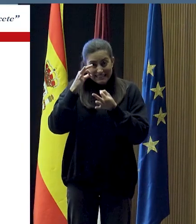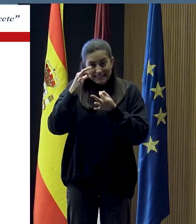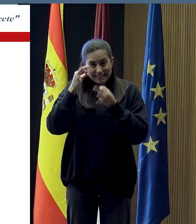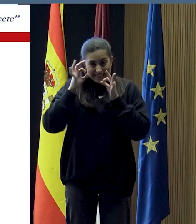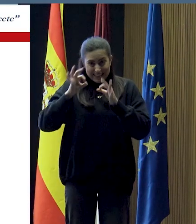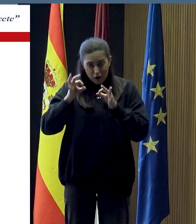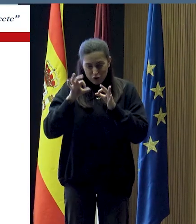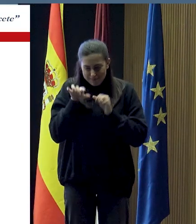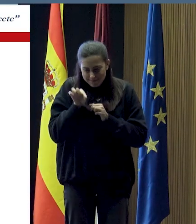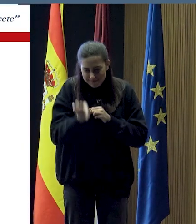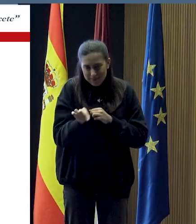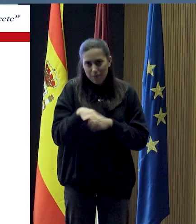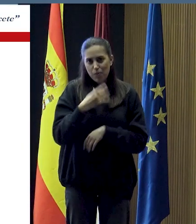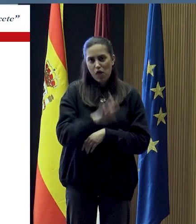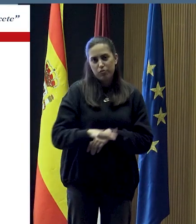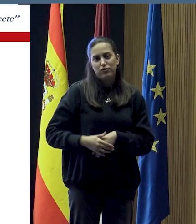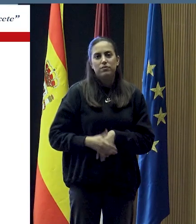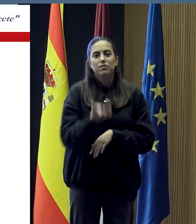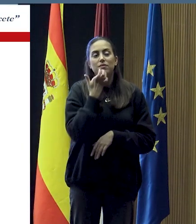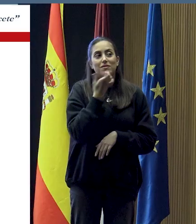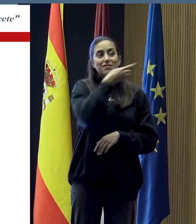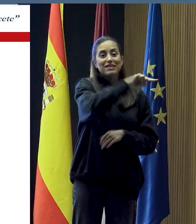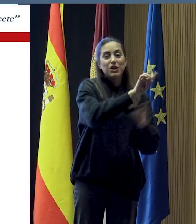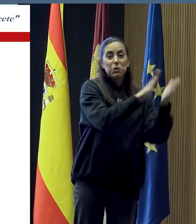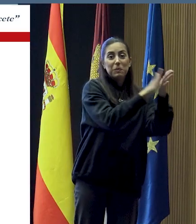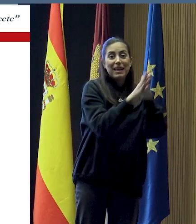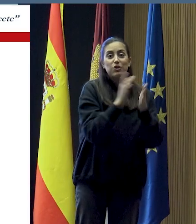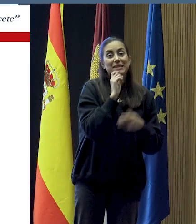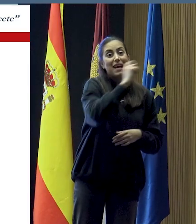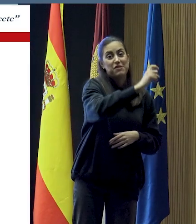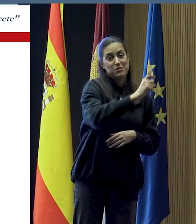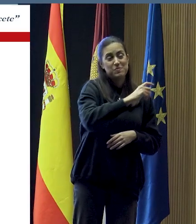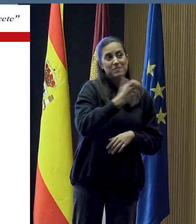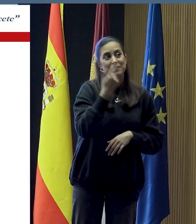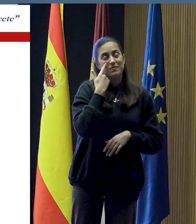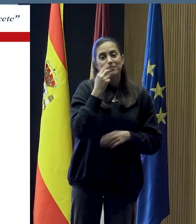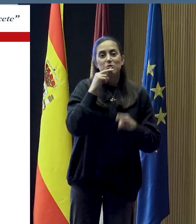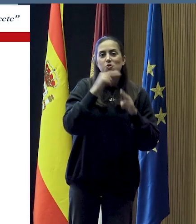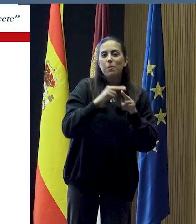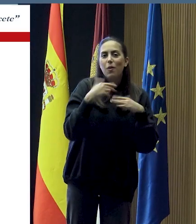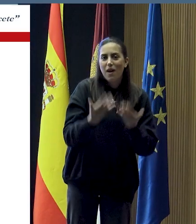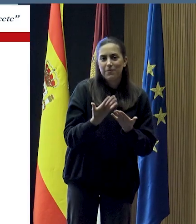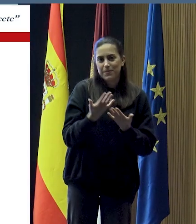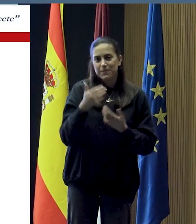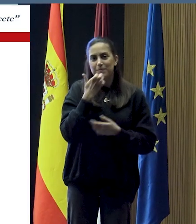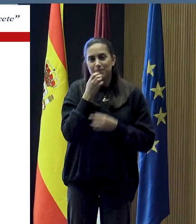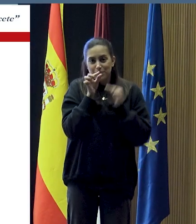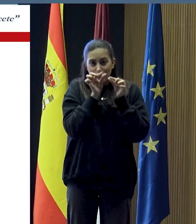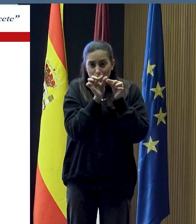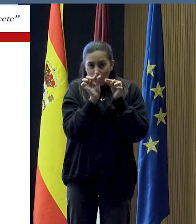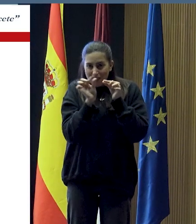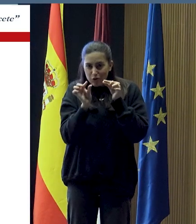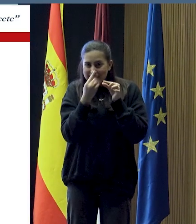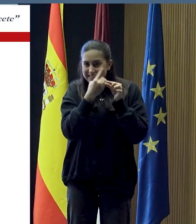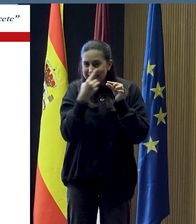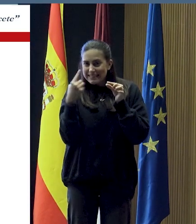precisión y decirle a nuestros compañeros, pues, cómo se llama cada uno de los trocitos que forman